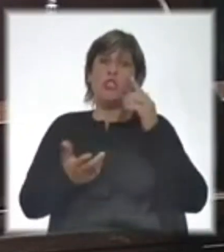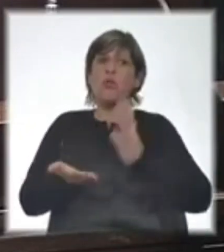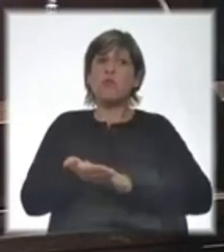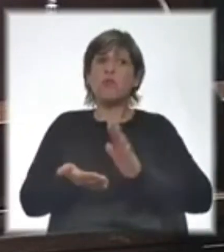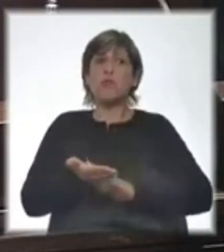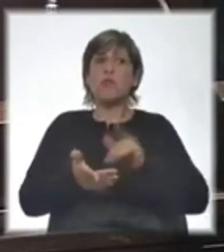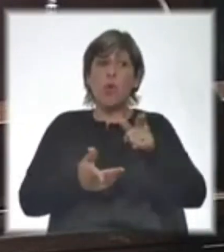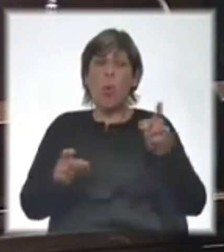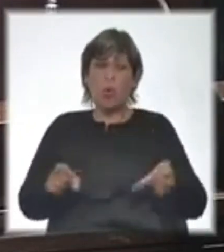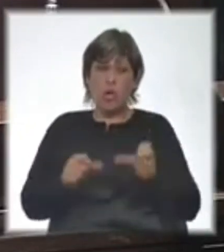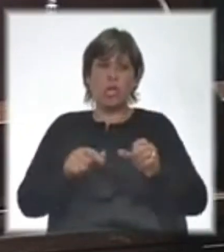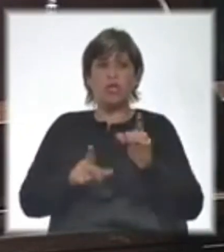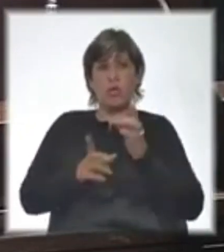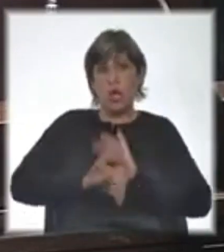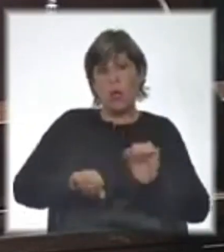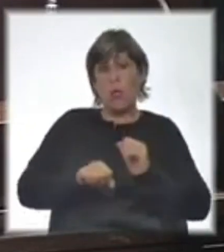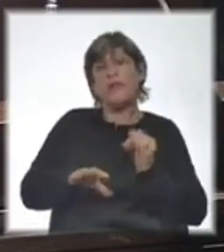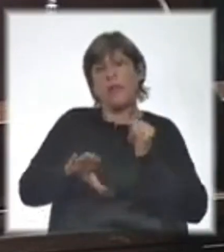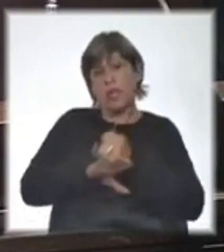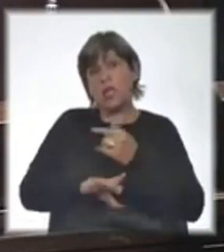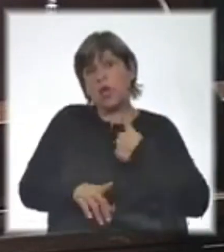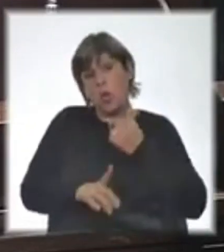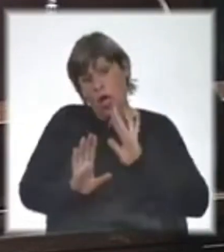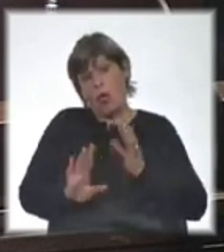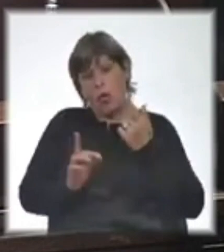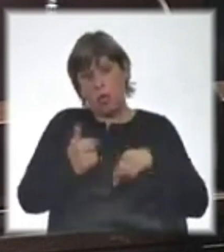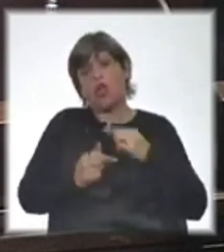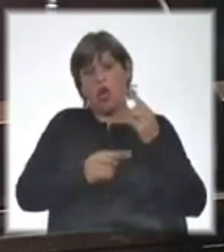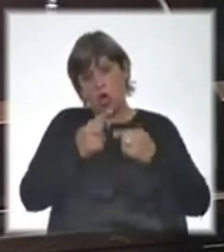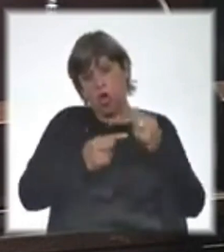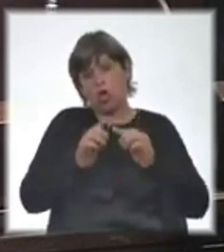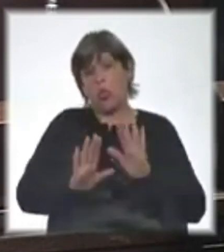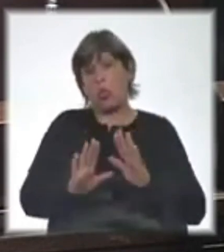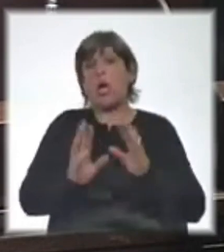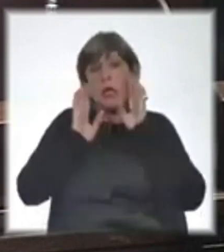un hecho que tal vez esté equivocado, pero que lo sigo sosteniendo respetuosamente, aclaro.